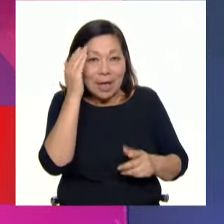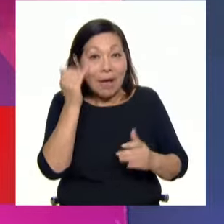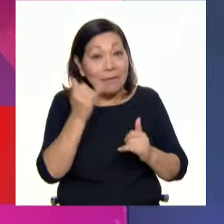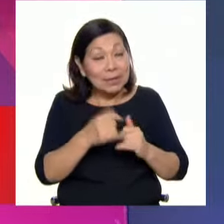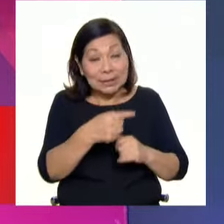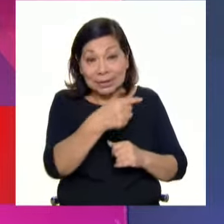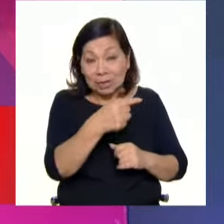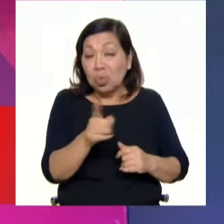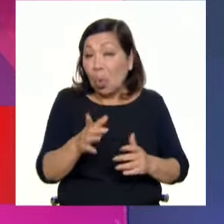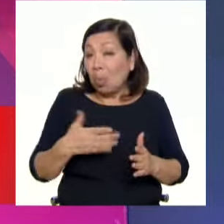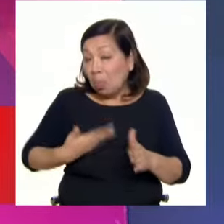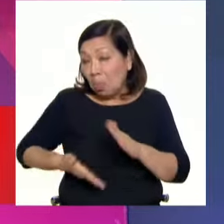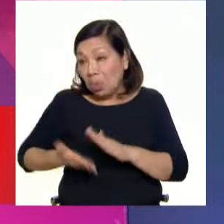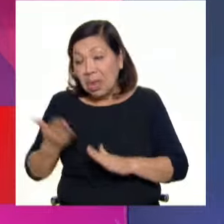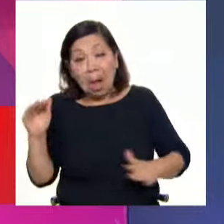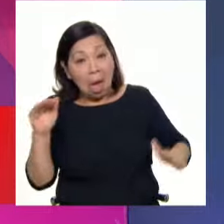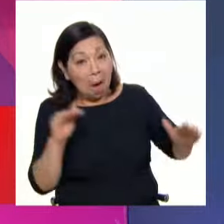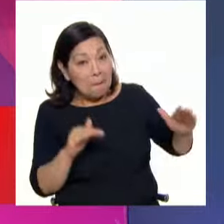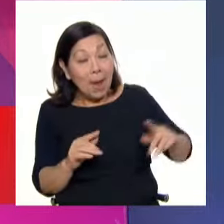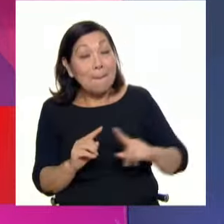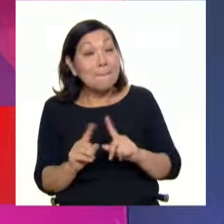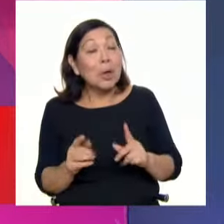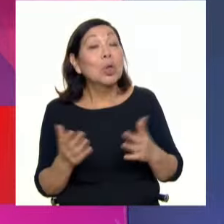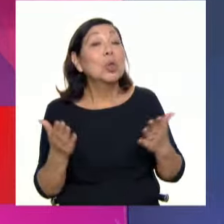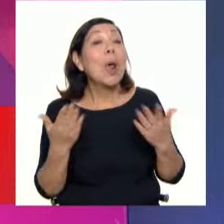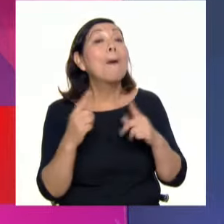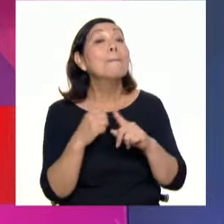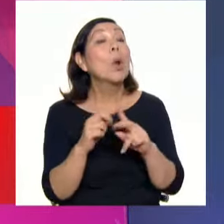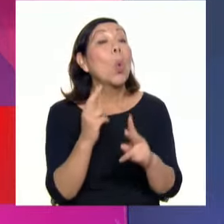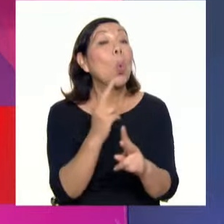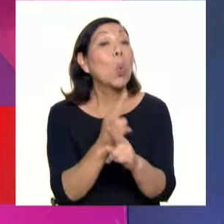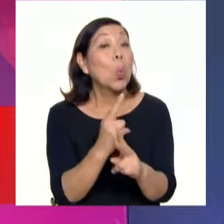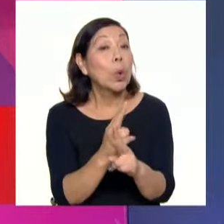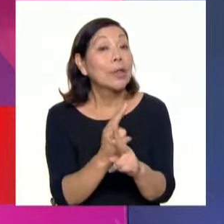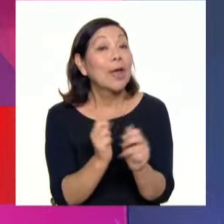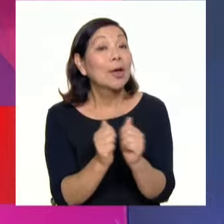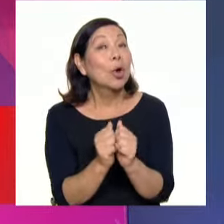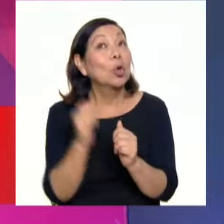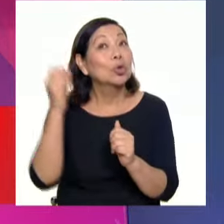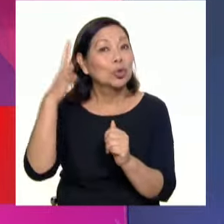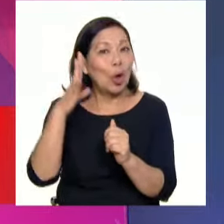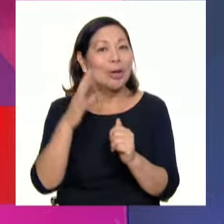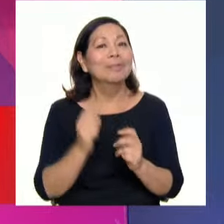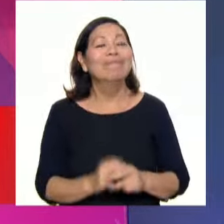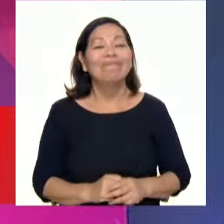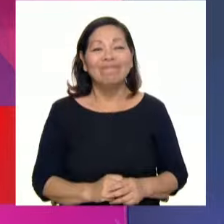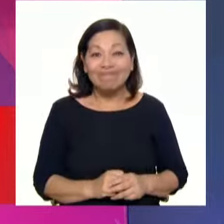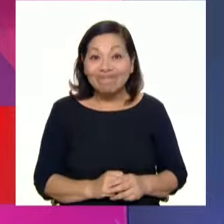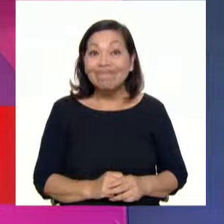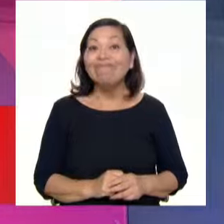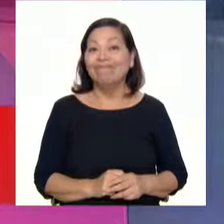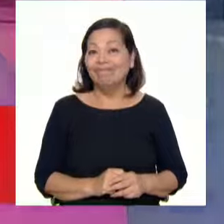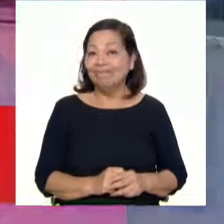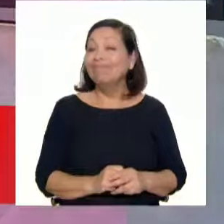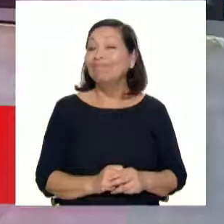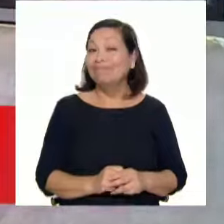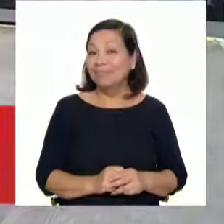fin de semana pueden ir a la playa, pueden disfrutar del calor, pero mucho cuidado con la radiación ultravioleta. Muy bien. Muy bien,